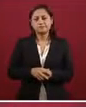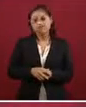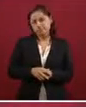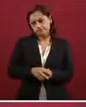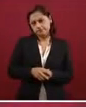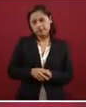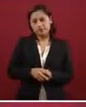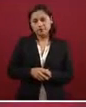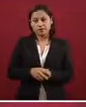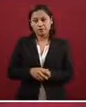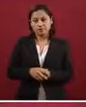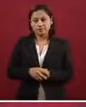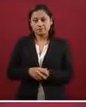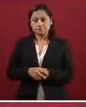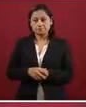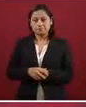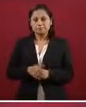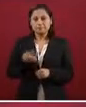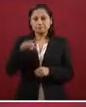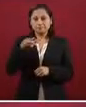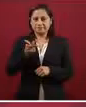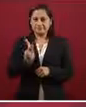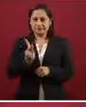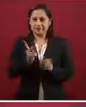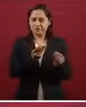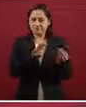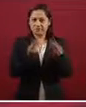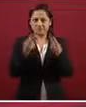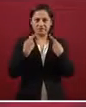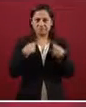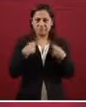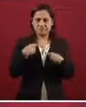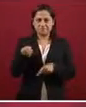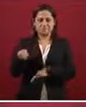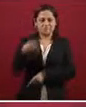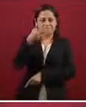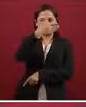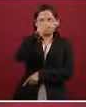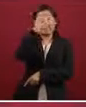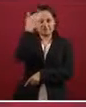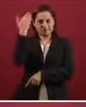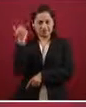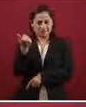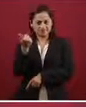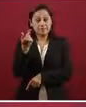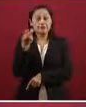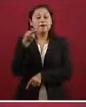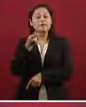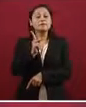Muchos esto pues no lo saben, pero el tren del sureste,